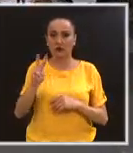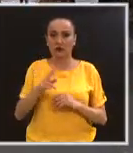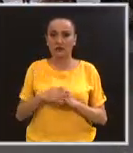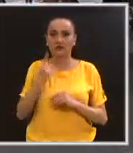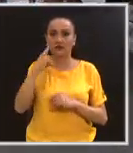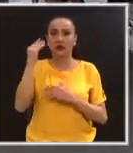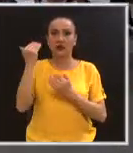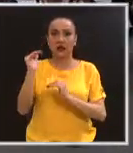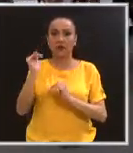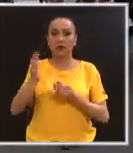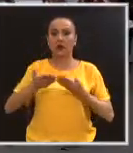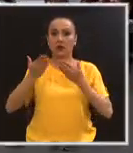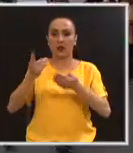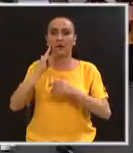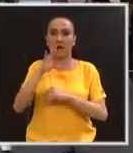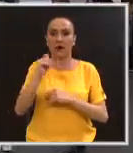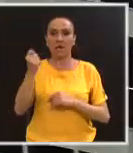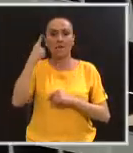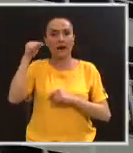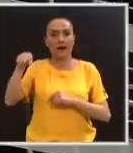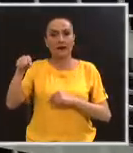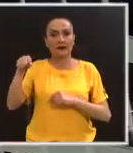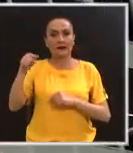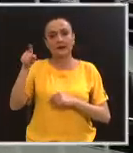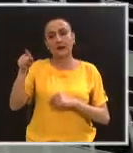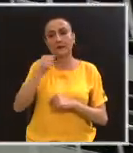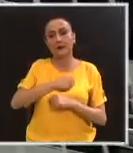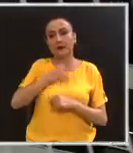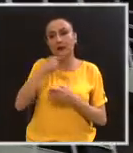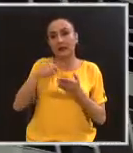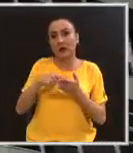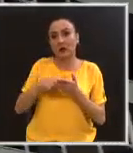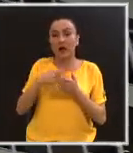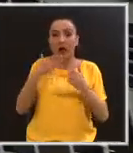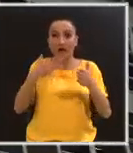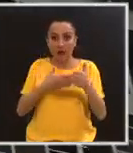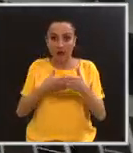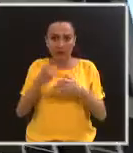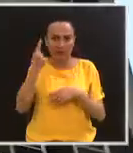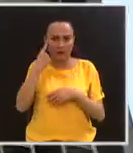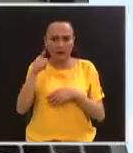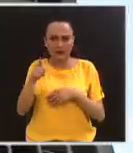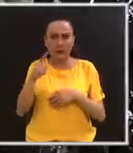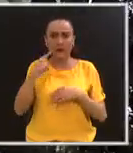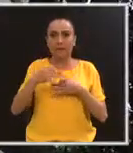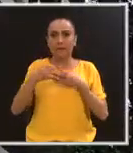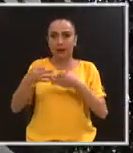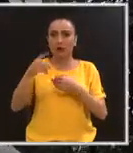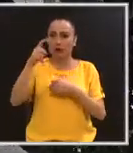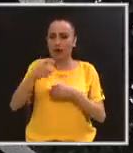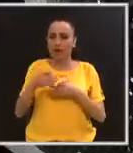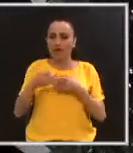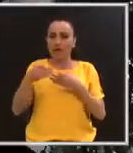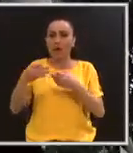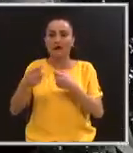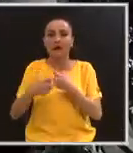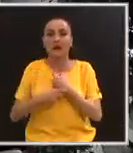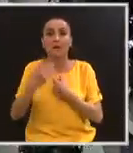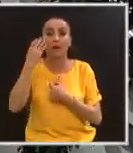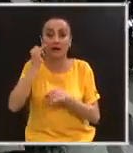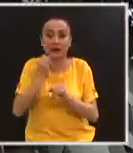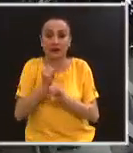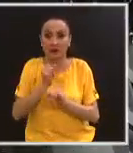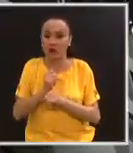vence el plazo otorgado por la caja para esta condonación Los afectados consideran que este plazo debe ampliarse pues la